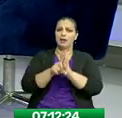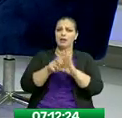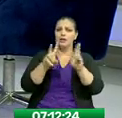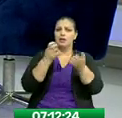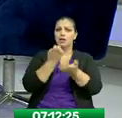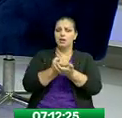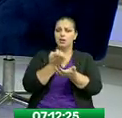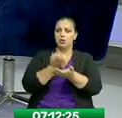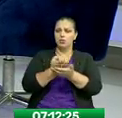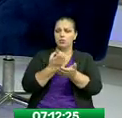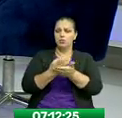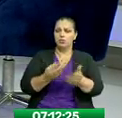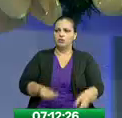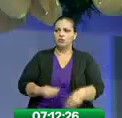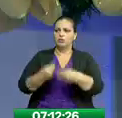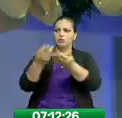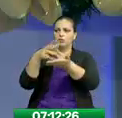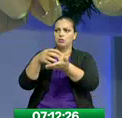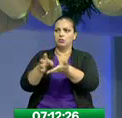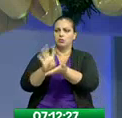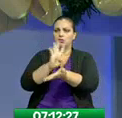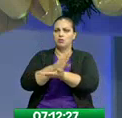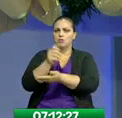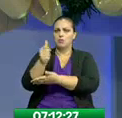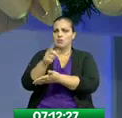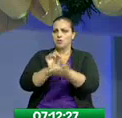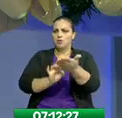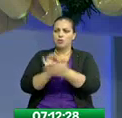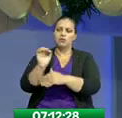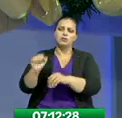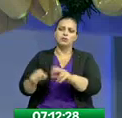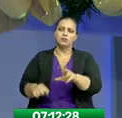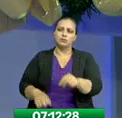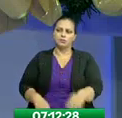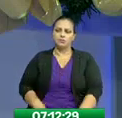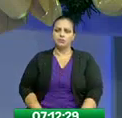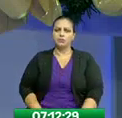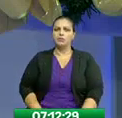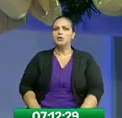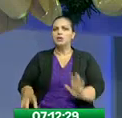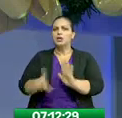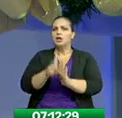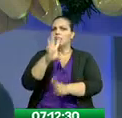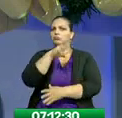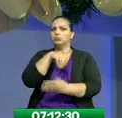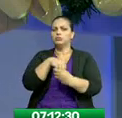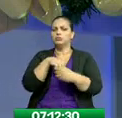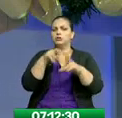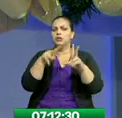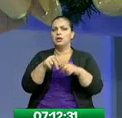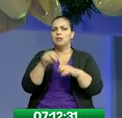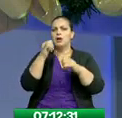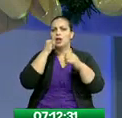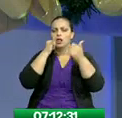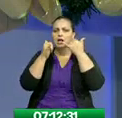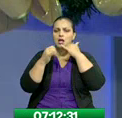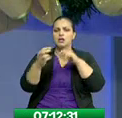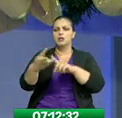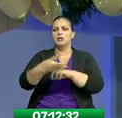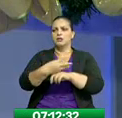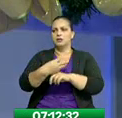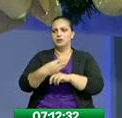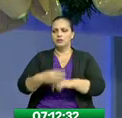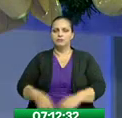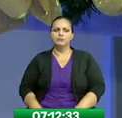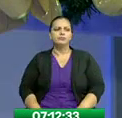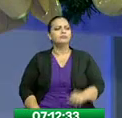reformas a las telecomunicaciones? Bueno, lo que he logrado escuchar por parte de los asambleístas, ven con optimismo lo que se ha enviado. Sugiero que lo tomen esto con